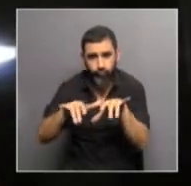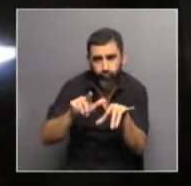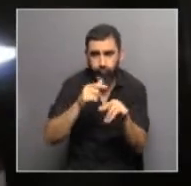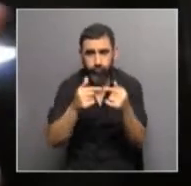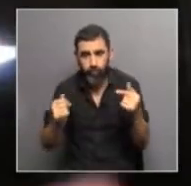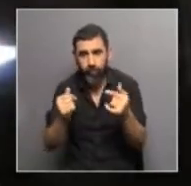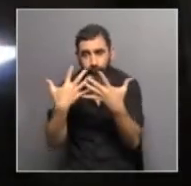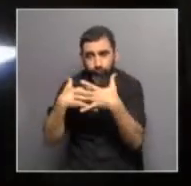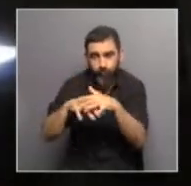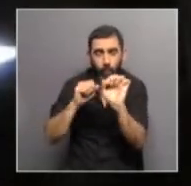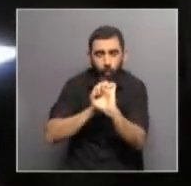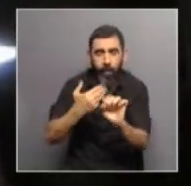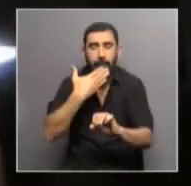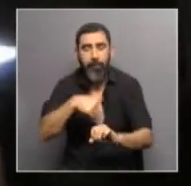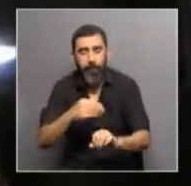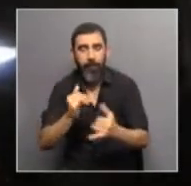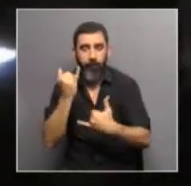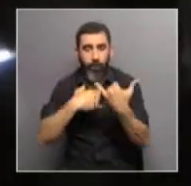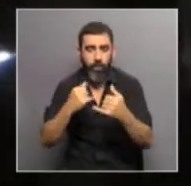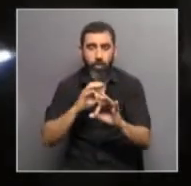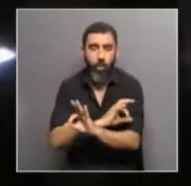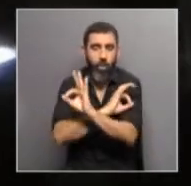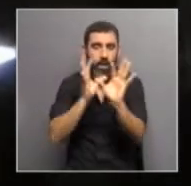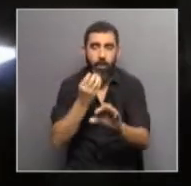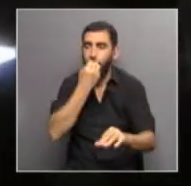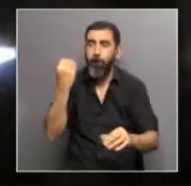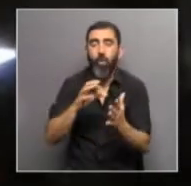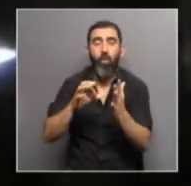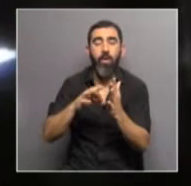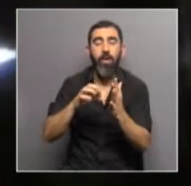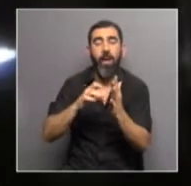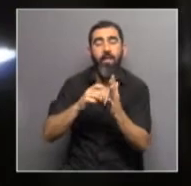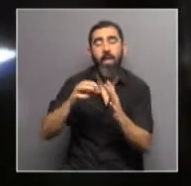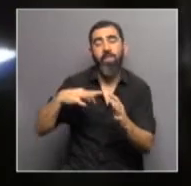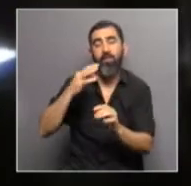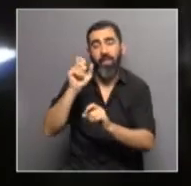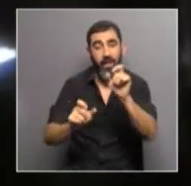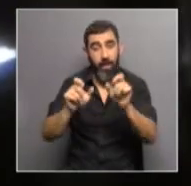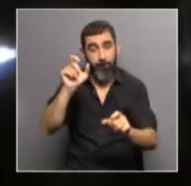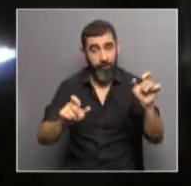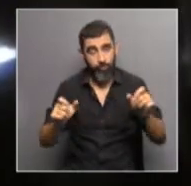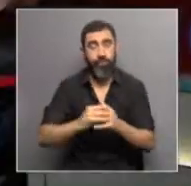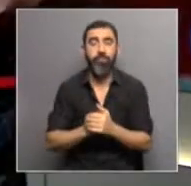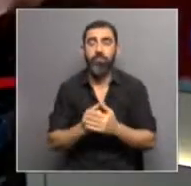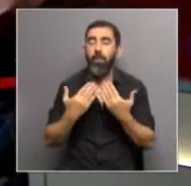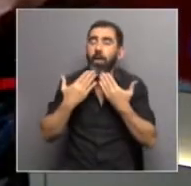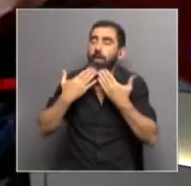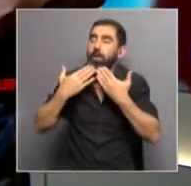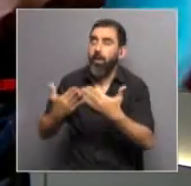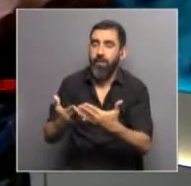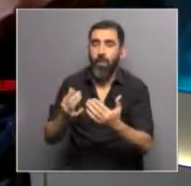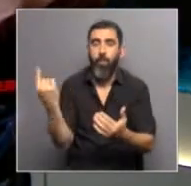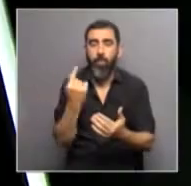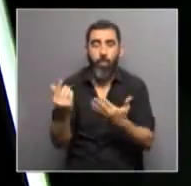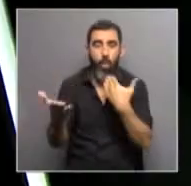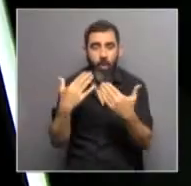permitir interpretar los datos para lograr mejorar la calidad de vida de la gente. Gianfranco Grompone, muchísimas gracias por estos